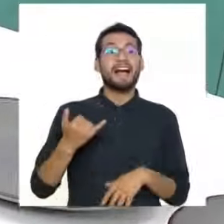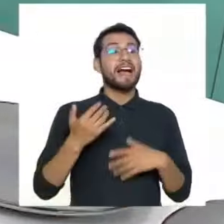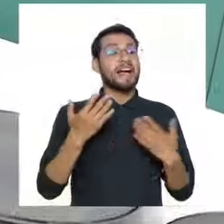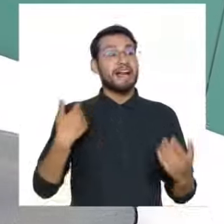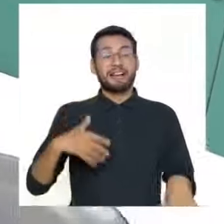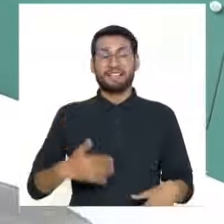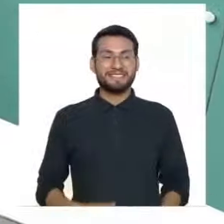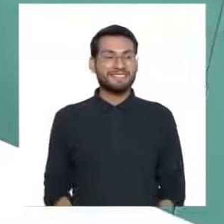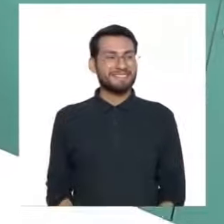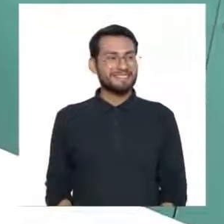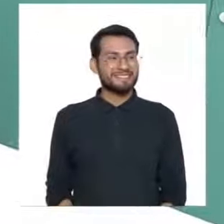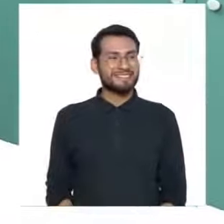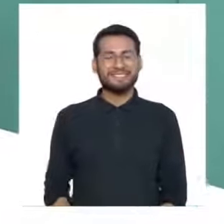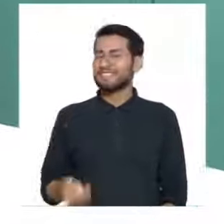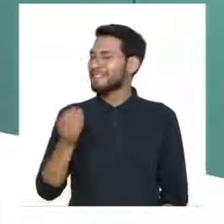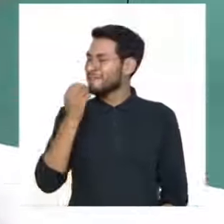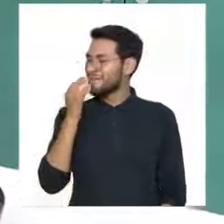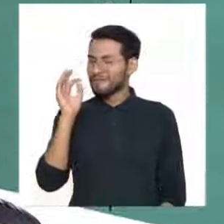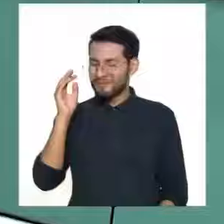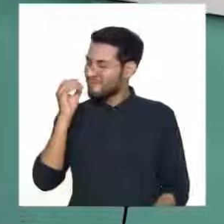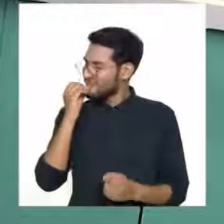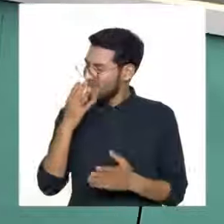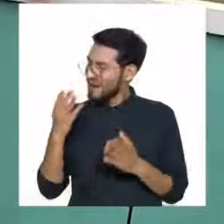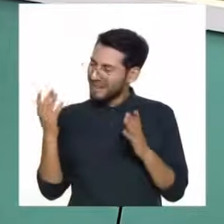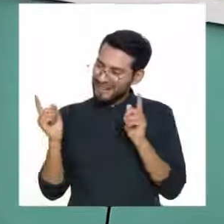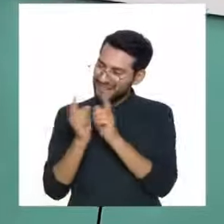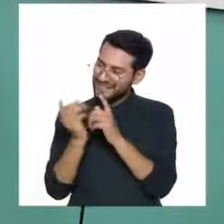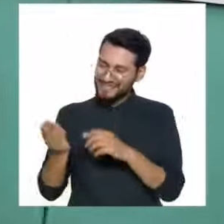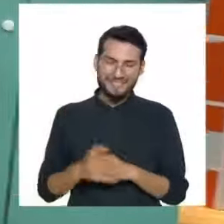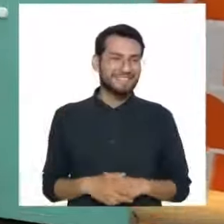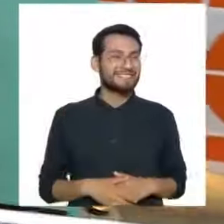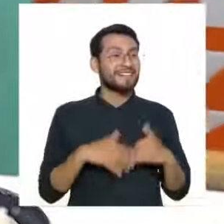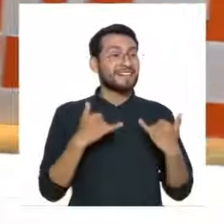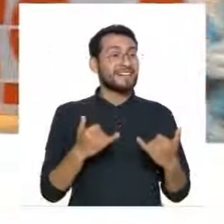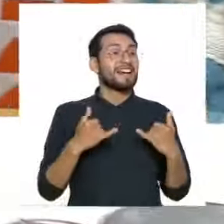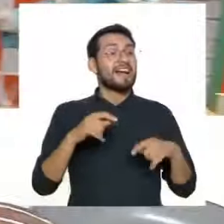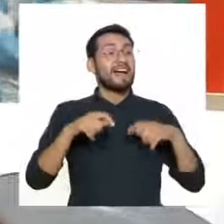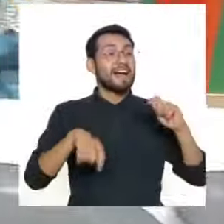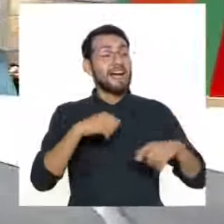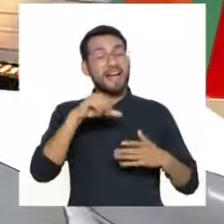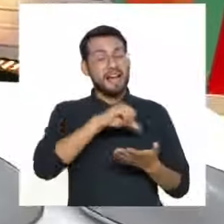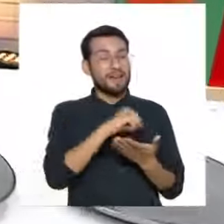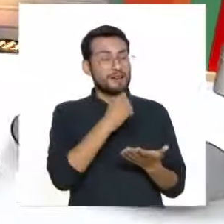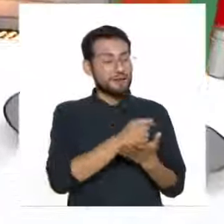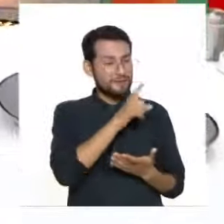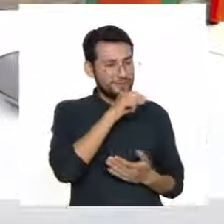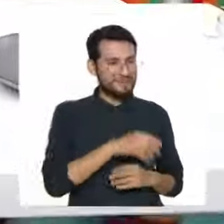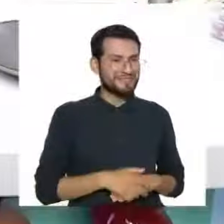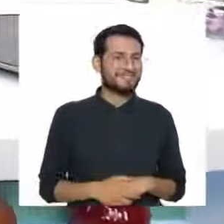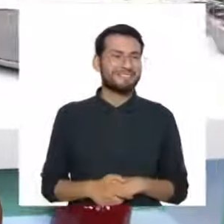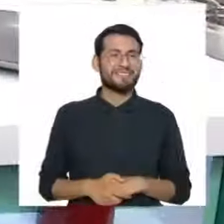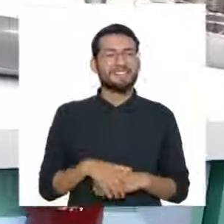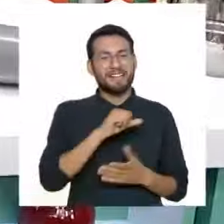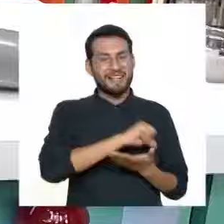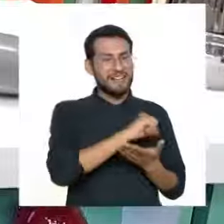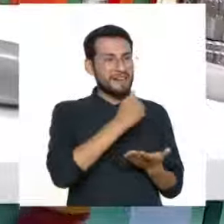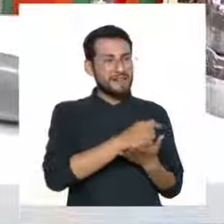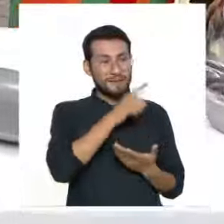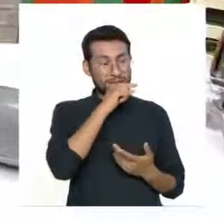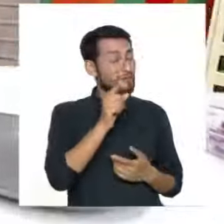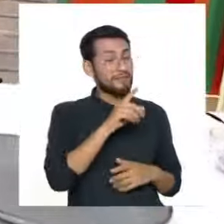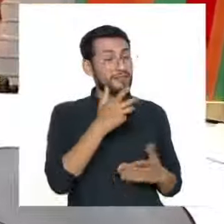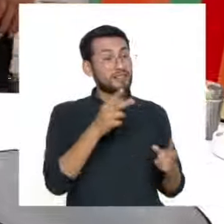adelante mucho gusto estamos haciendo un arroz con pollo un arroz con pollo pero